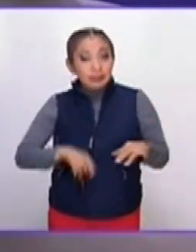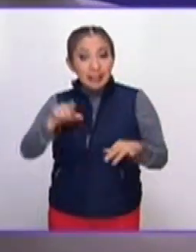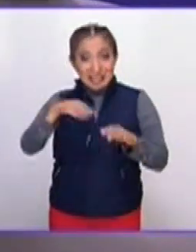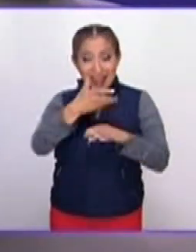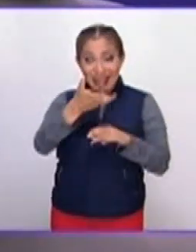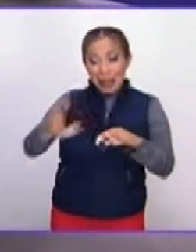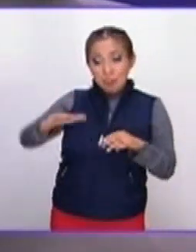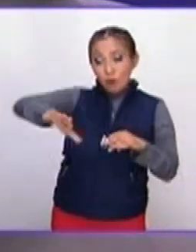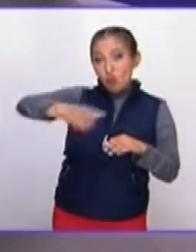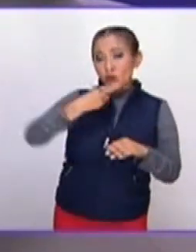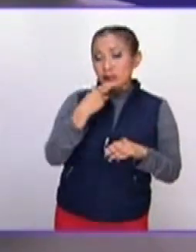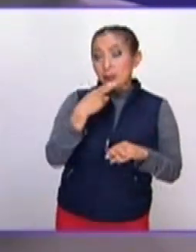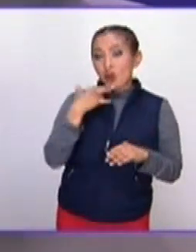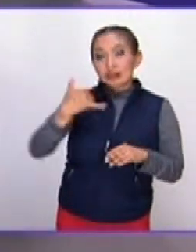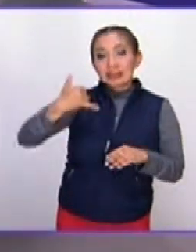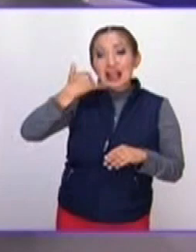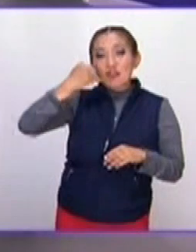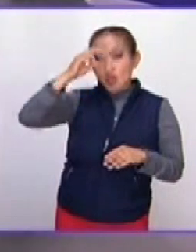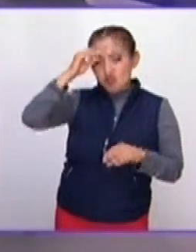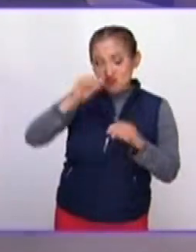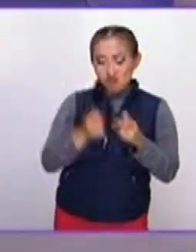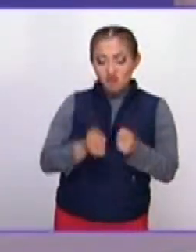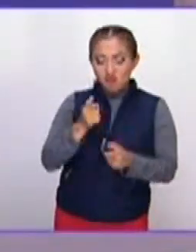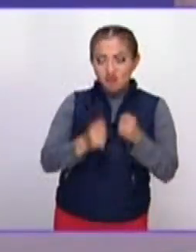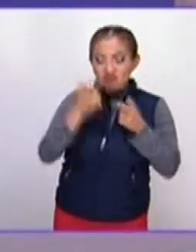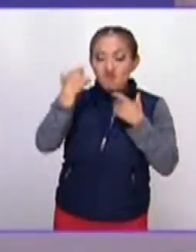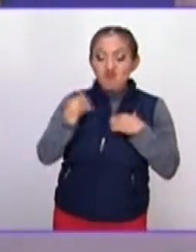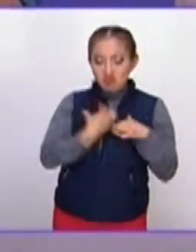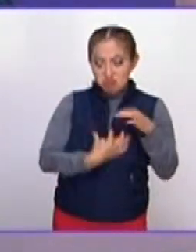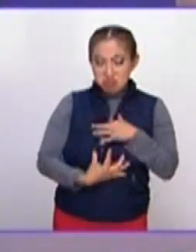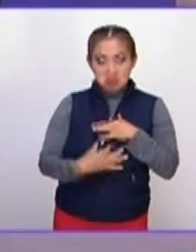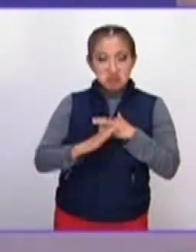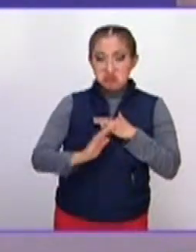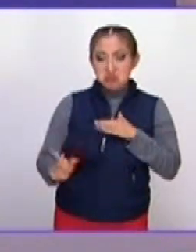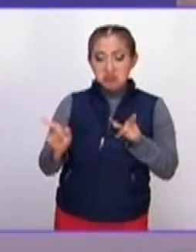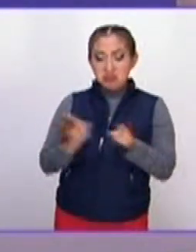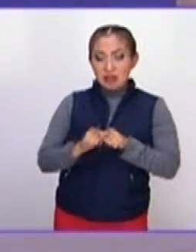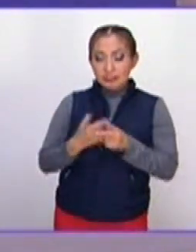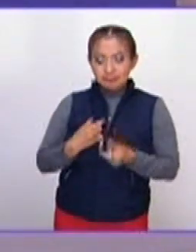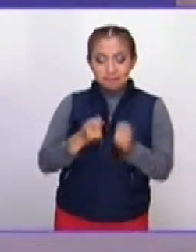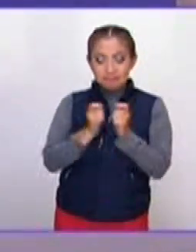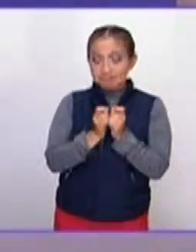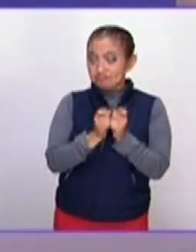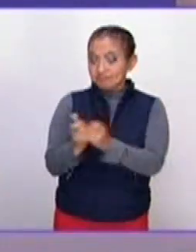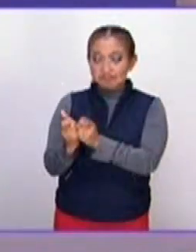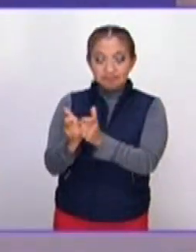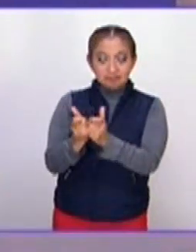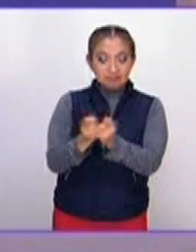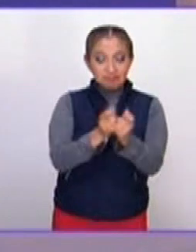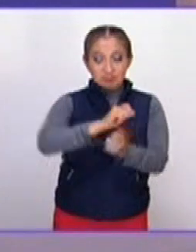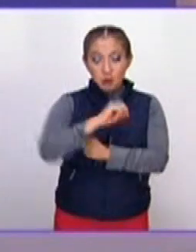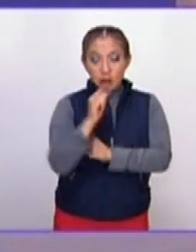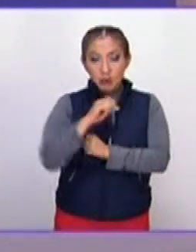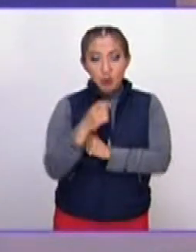campo utilizamos un teléfono inteligente, nos lo colgamos, ¿no? y nada más lo levantamos así y aquí vamos